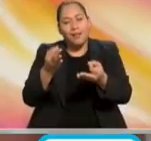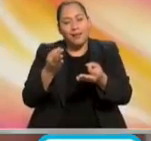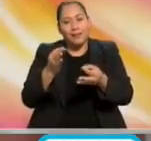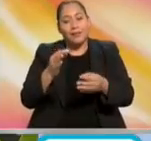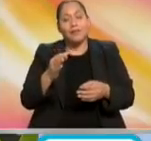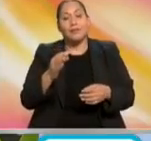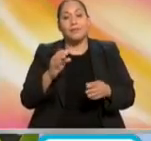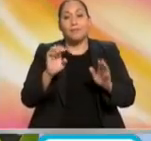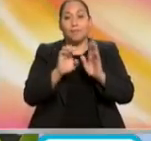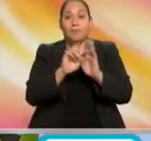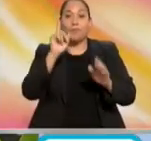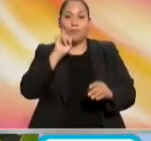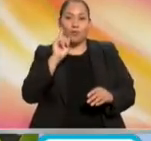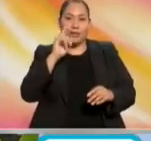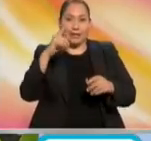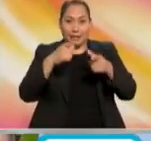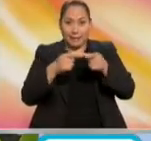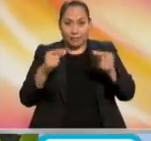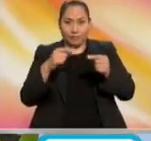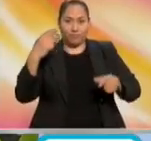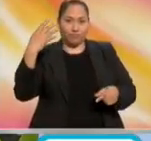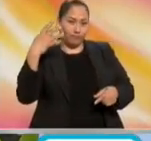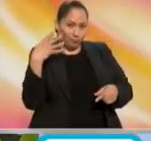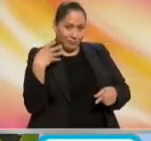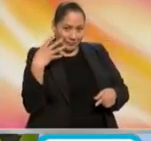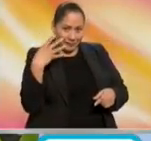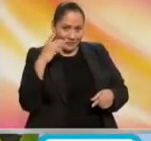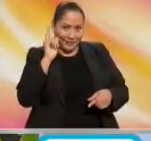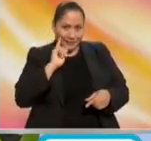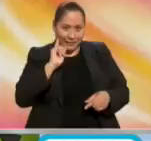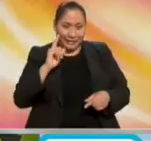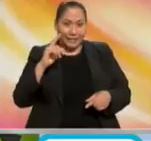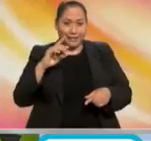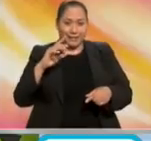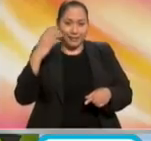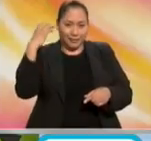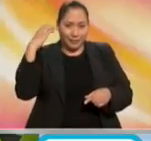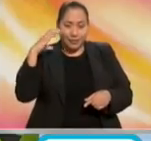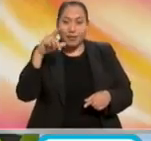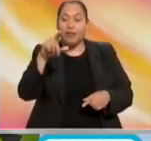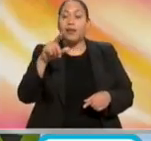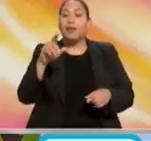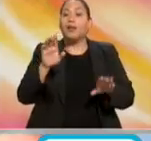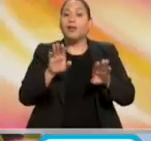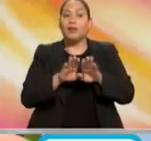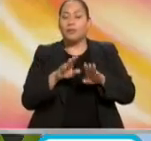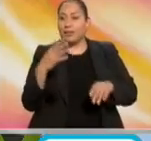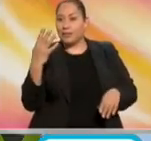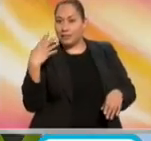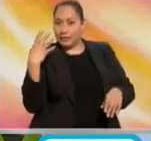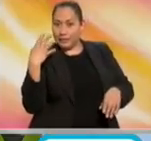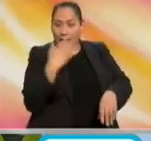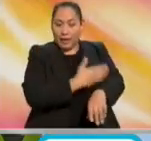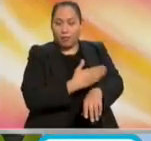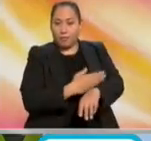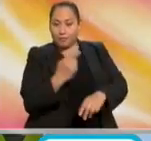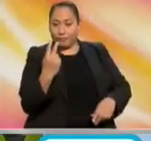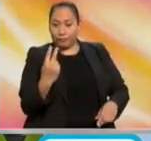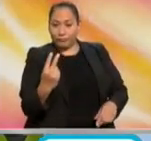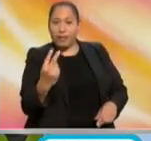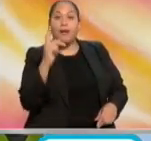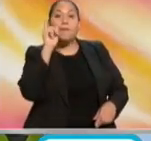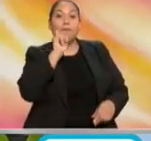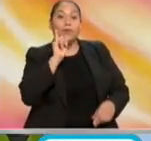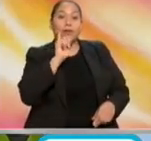Ok. Las geishas, por ejemplo, durante sus actividades o cuando están realizando la función de acompañante, también se